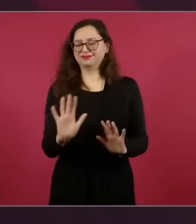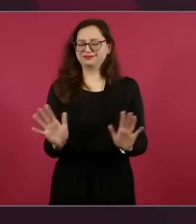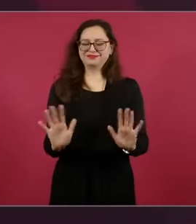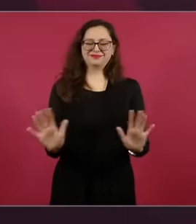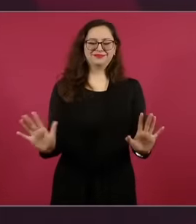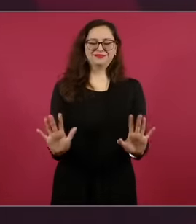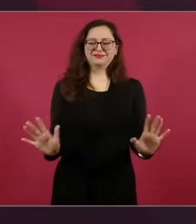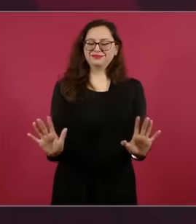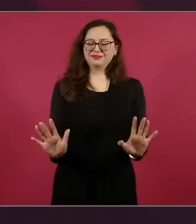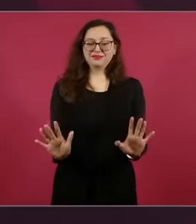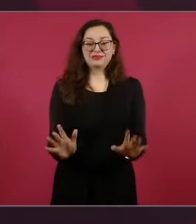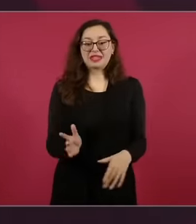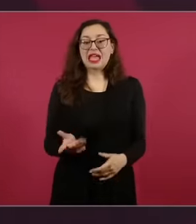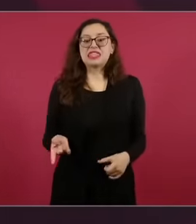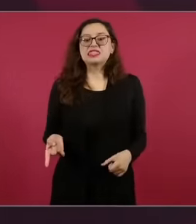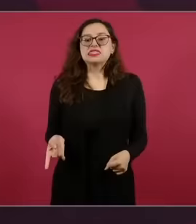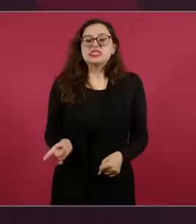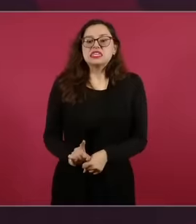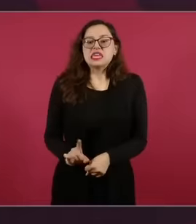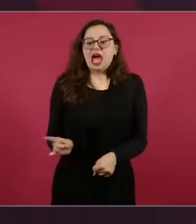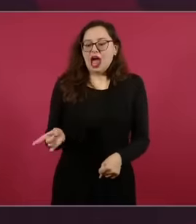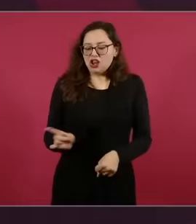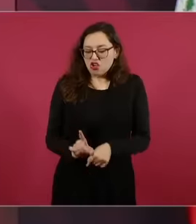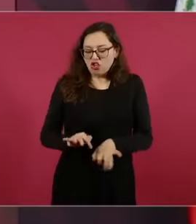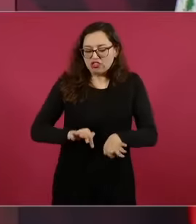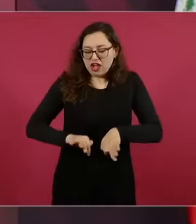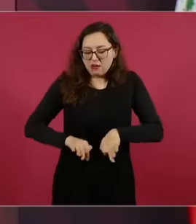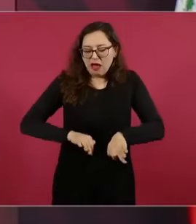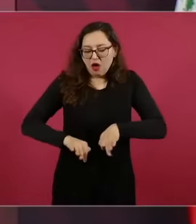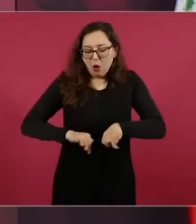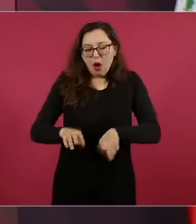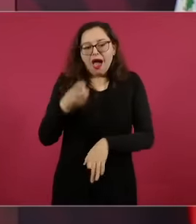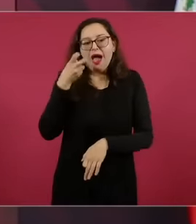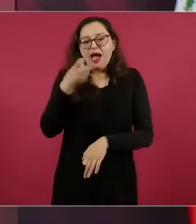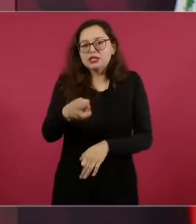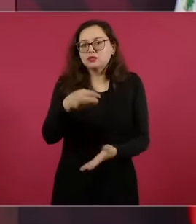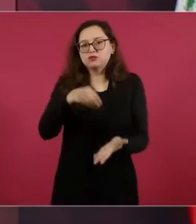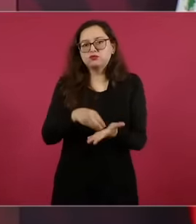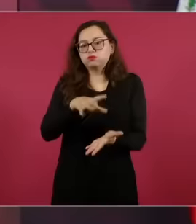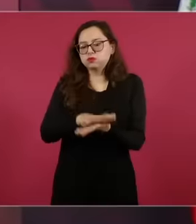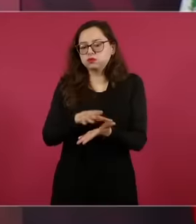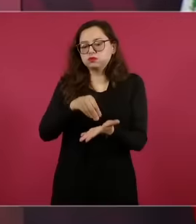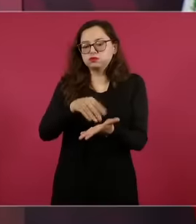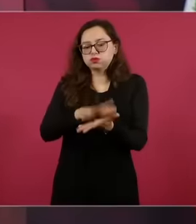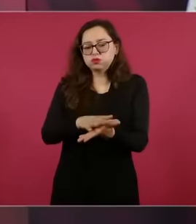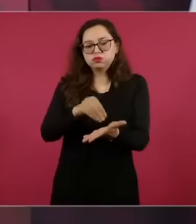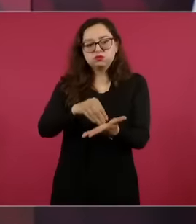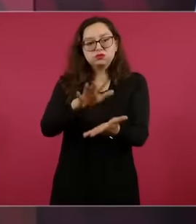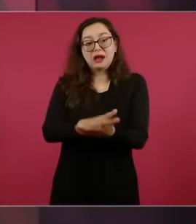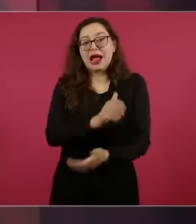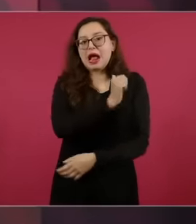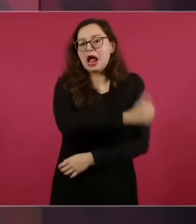tiene que labrarse su propio destino. De eso